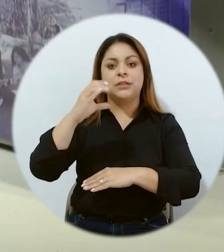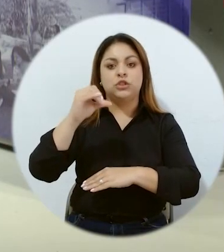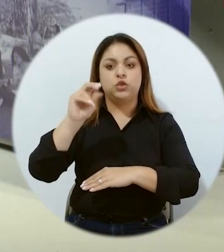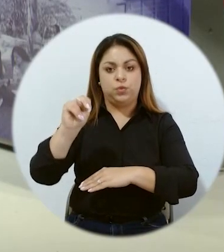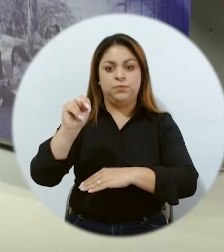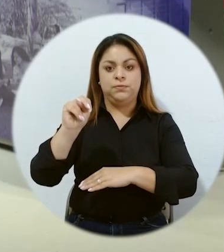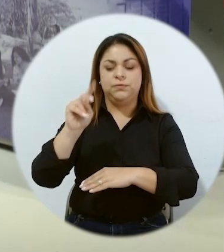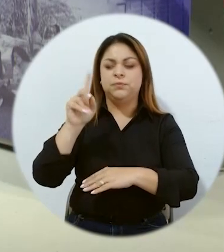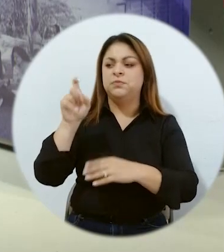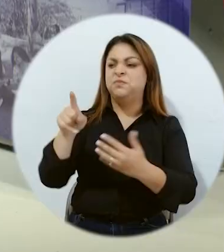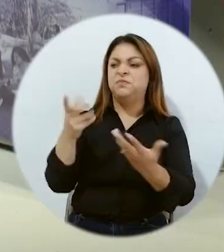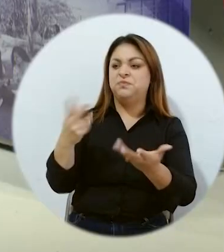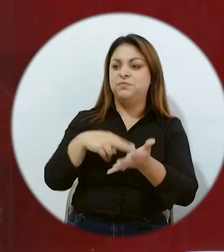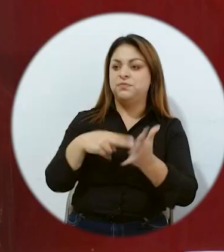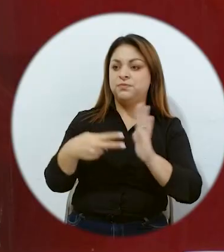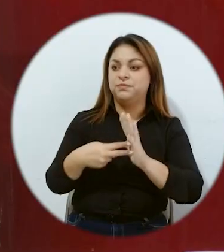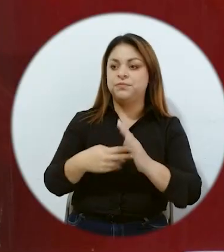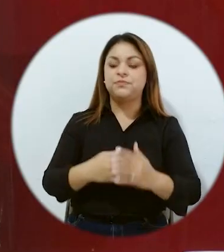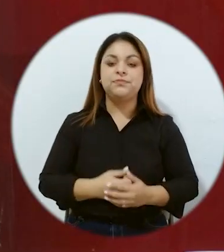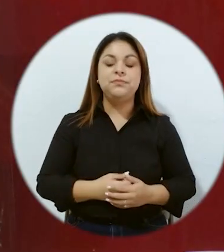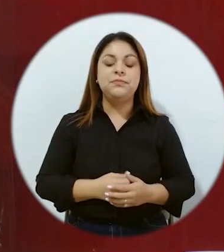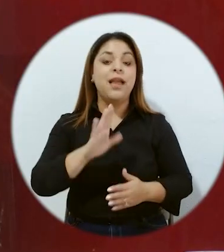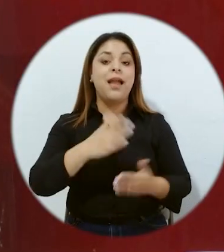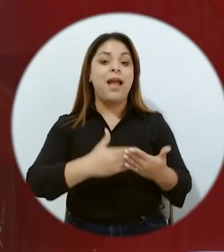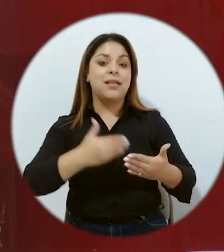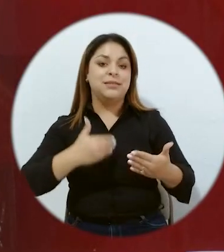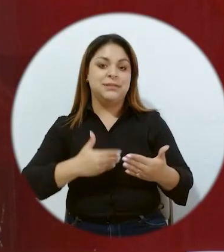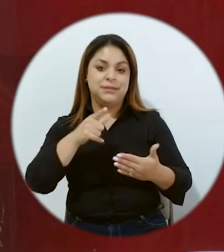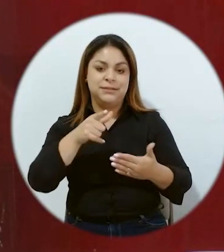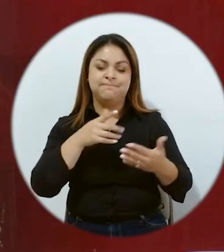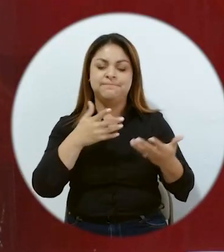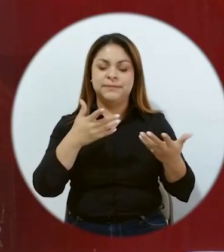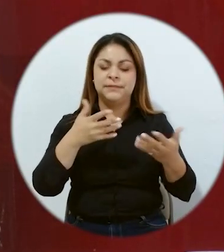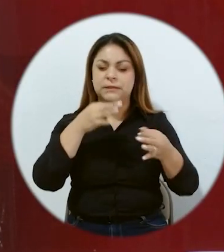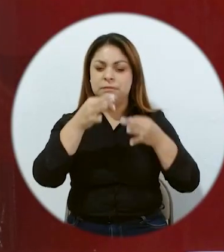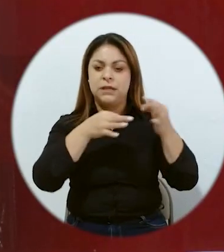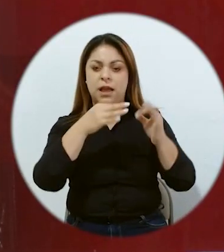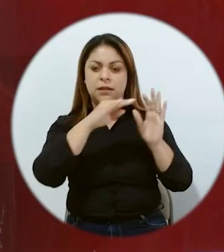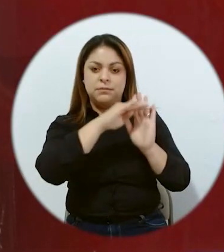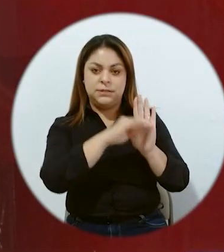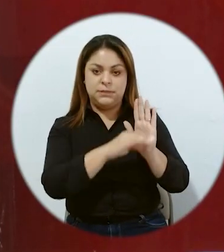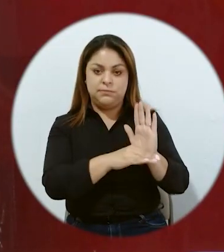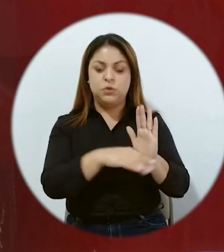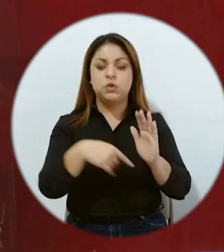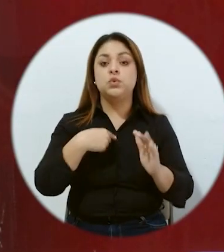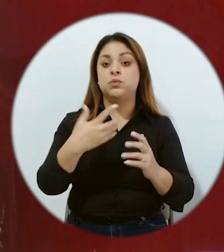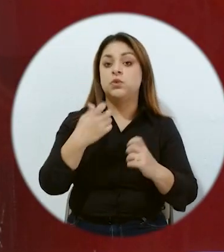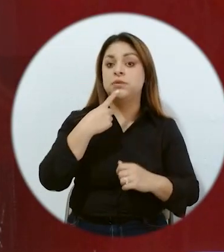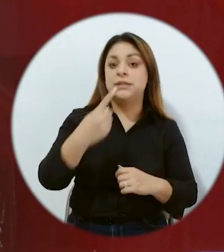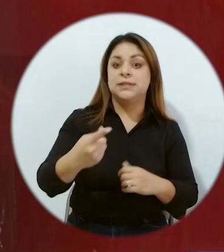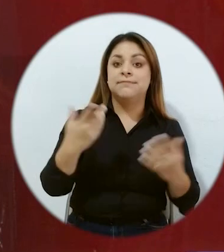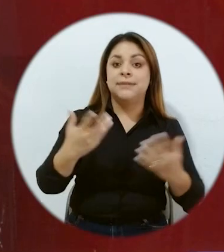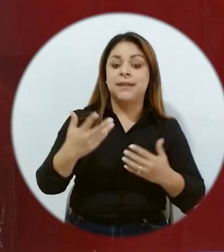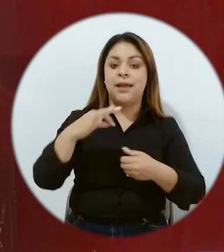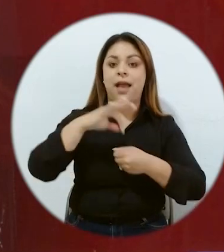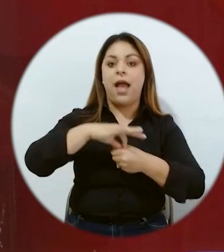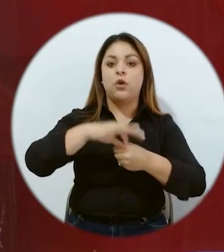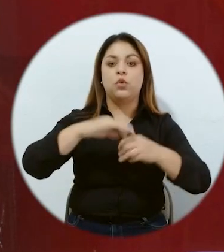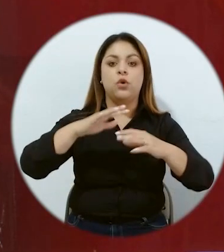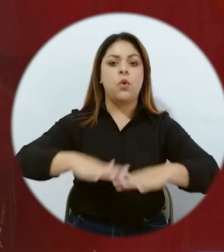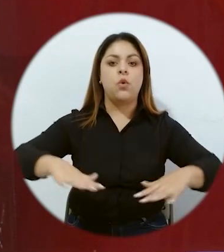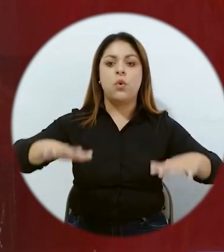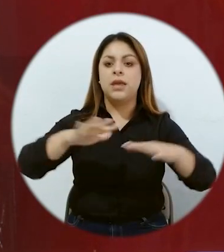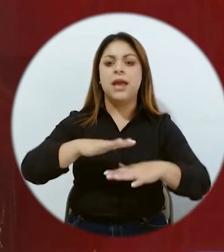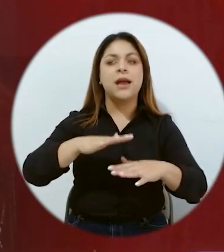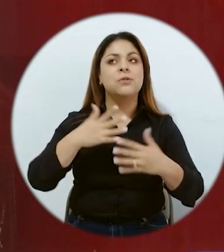de pasar a los principios específicos, sí me gustaría indicar que la agroecología es muy